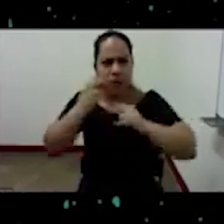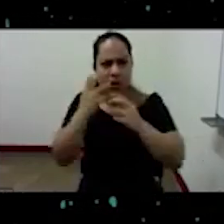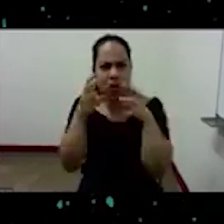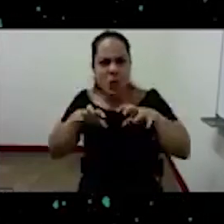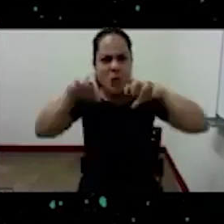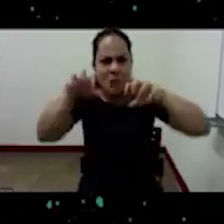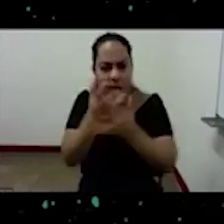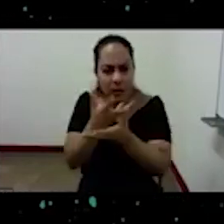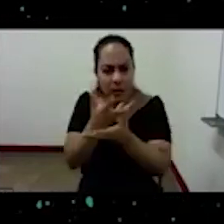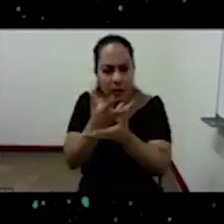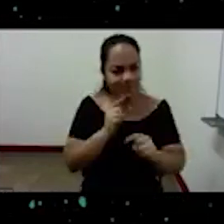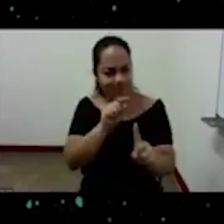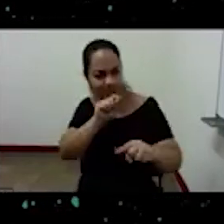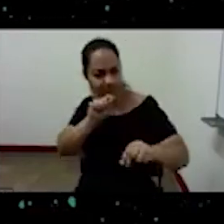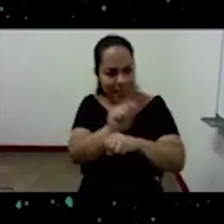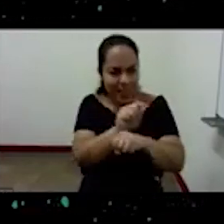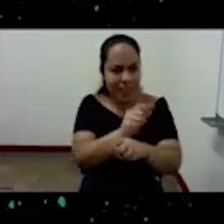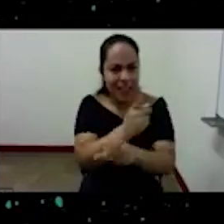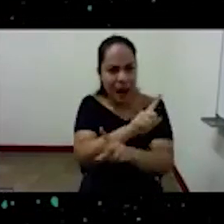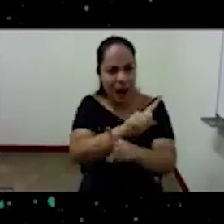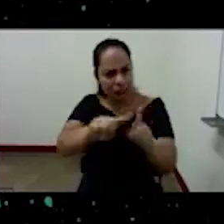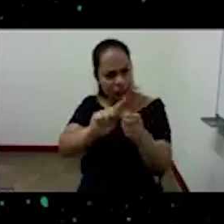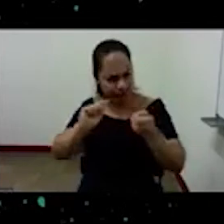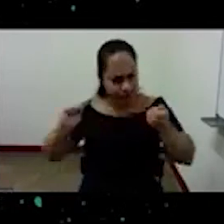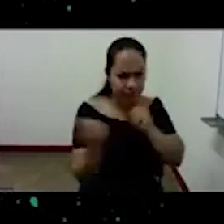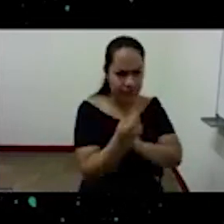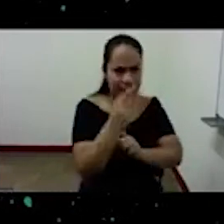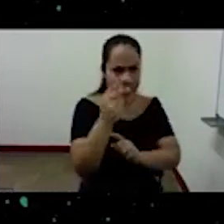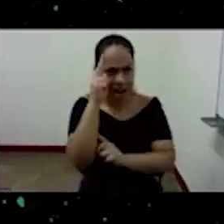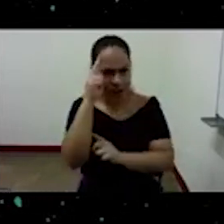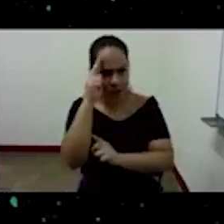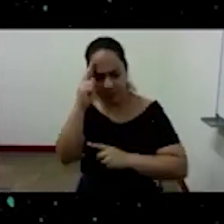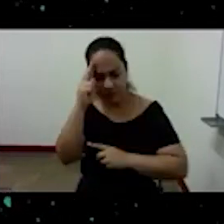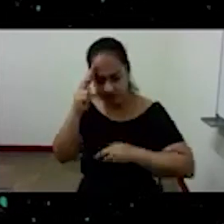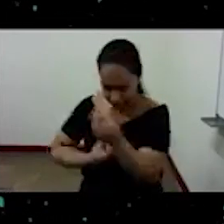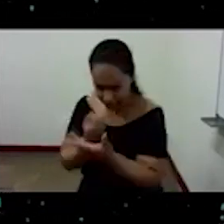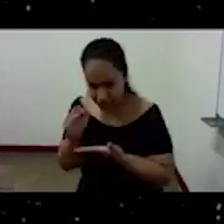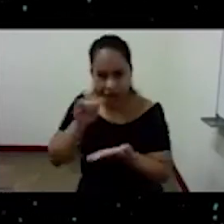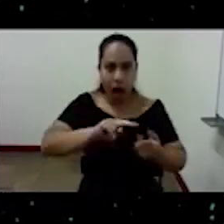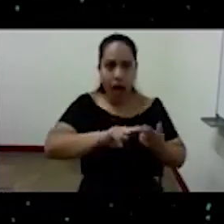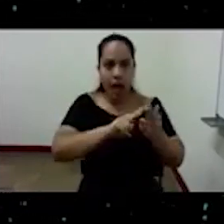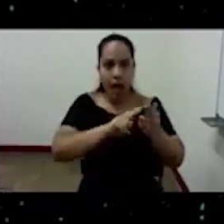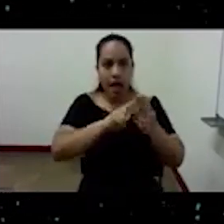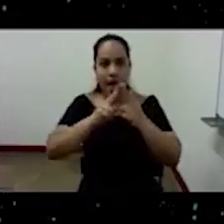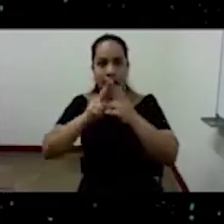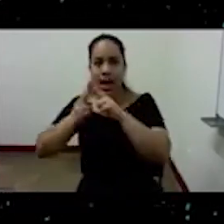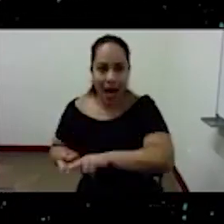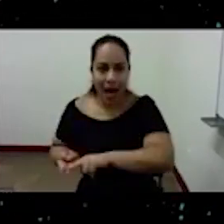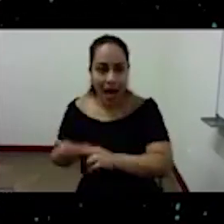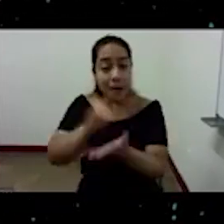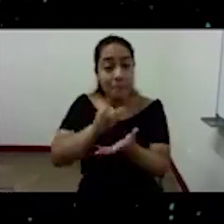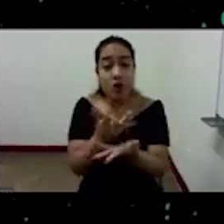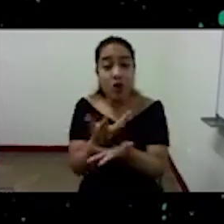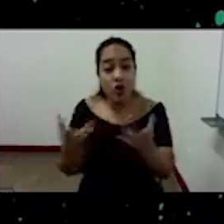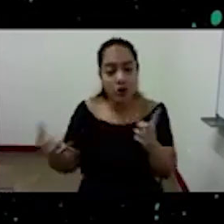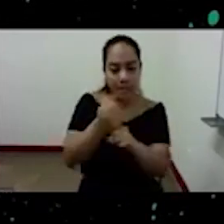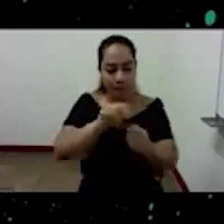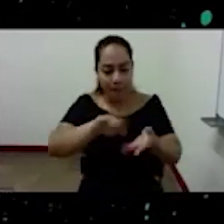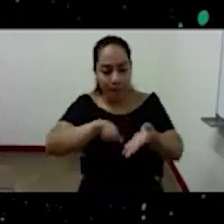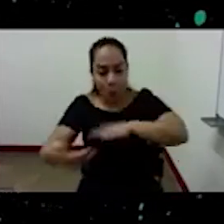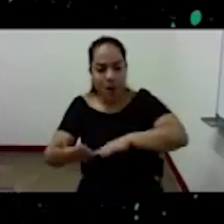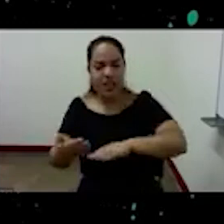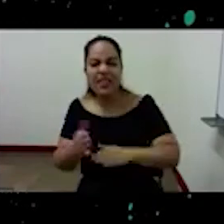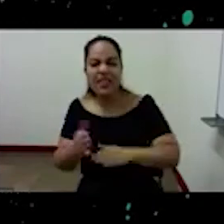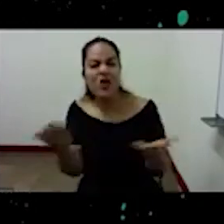en crítica y la razón crítica en creación. Es justamente lo que se halla en la muerte de la tragedia,